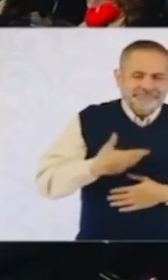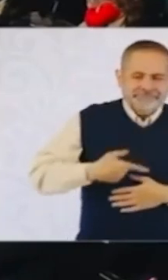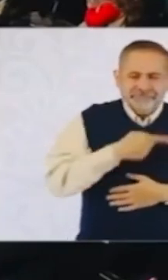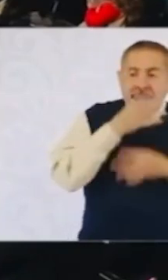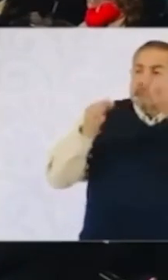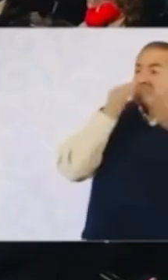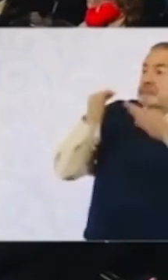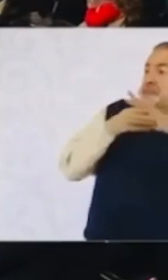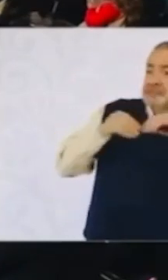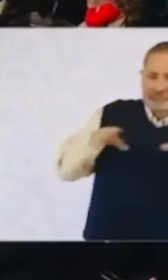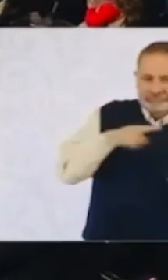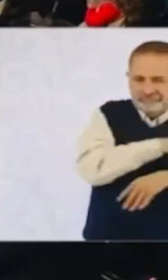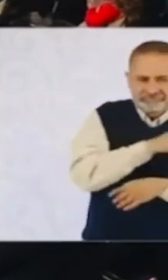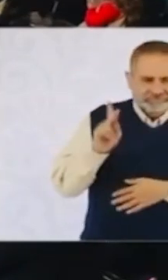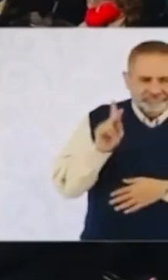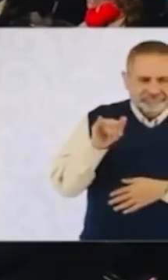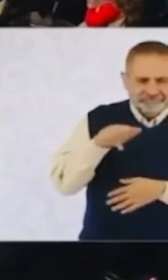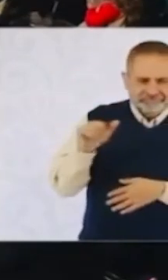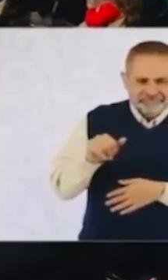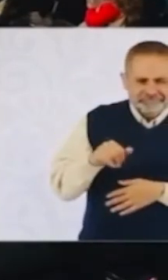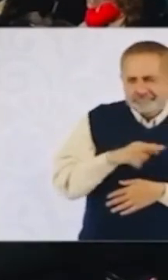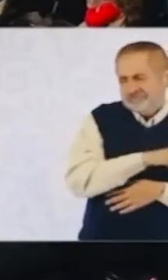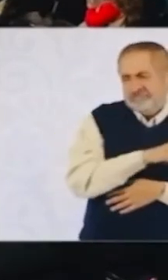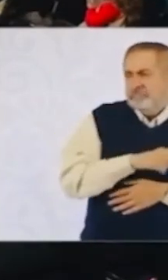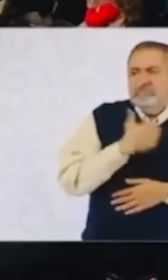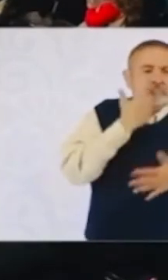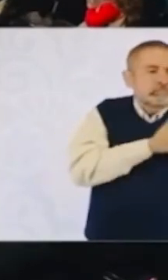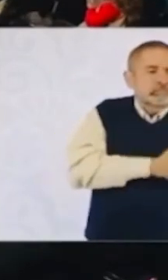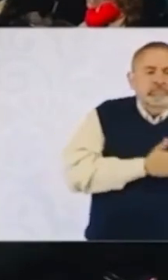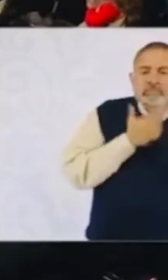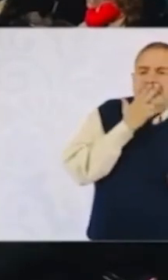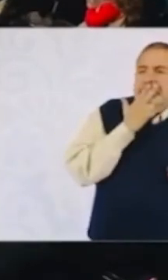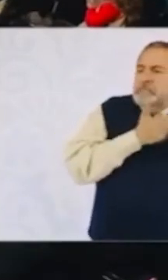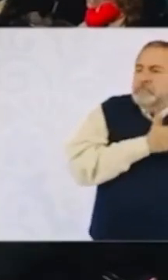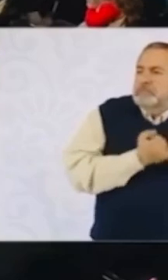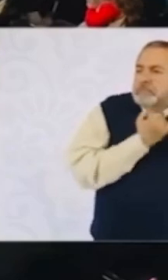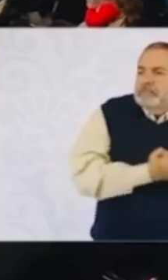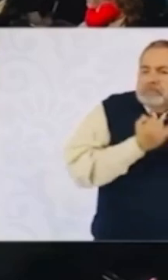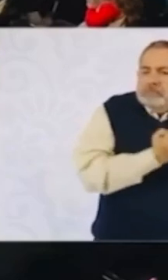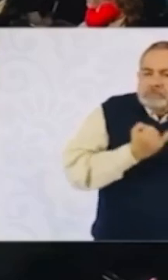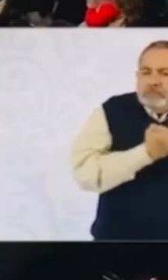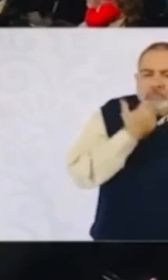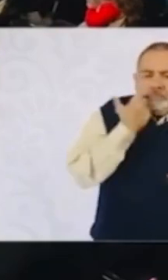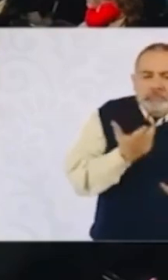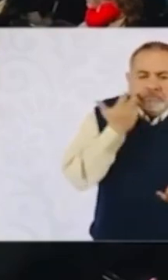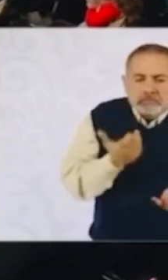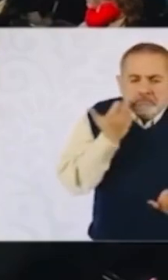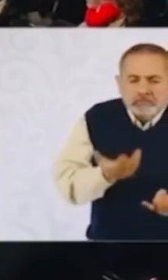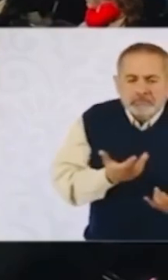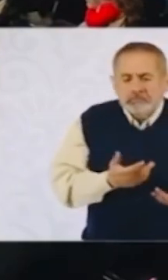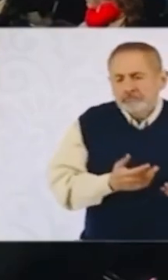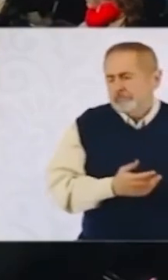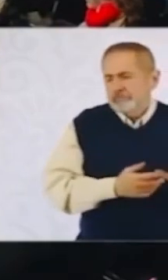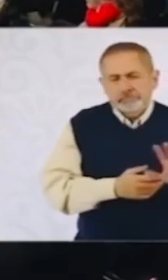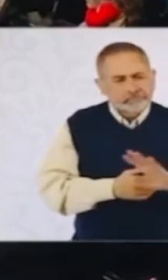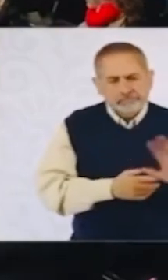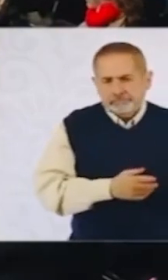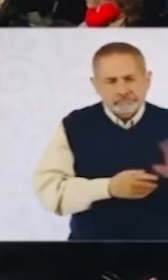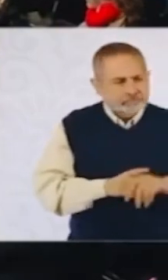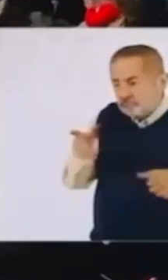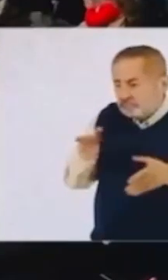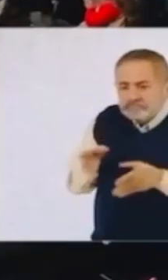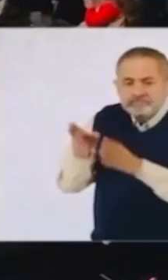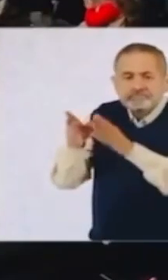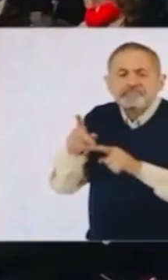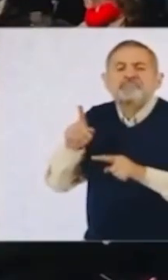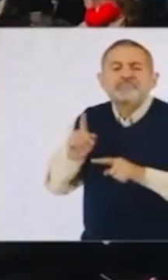presidenta, ahora va a haber autonomía del Poder Judicial, van a ser elegidos por el pueblo. Si el objetivo hubiera sido que la presidenta controlara la